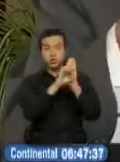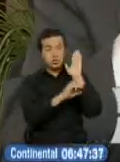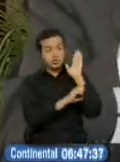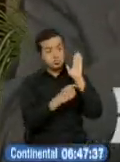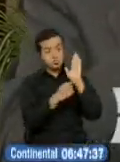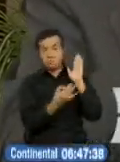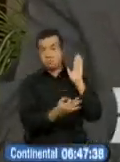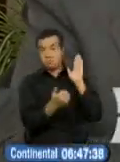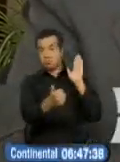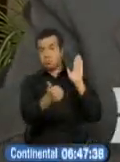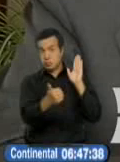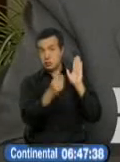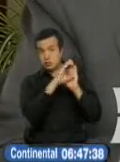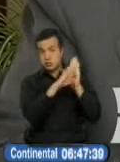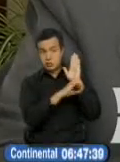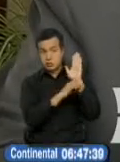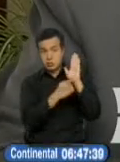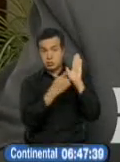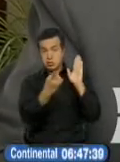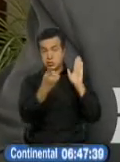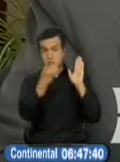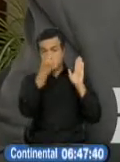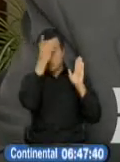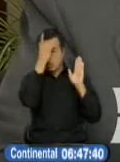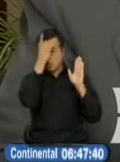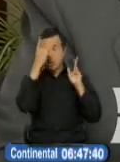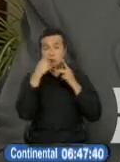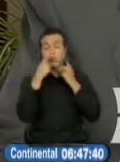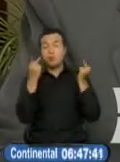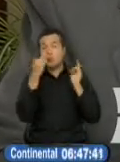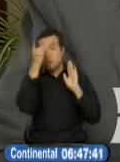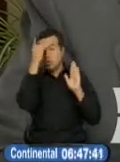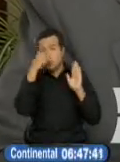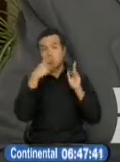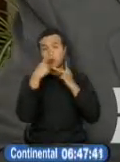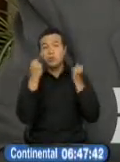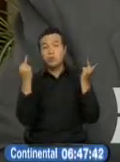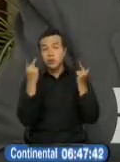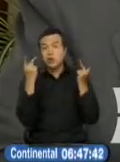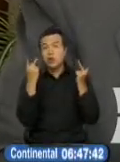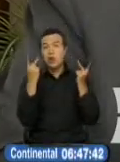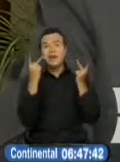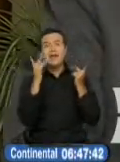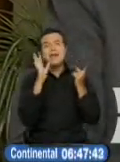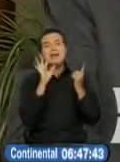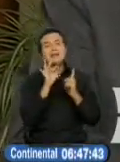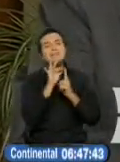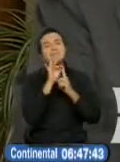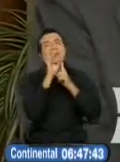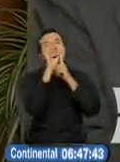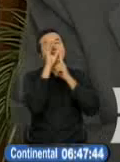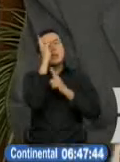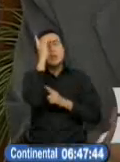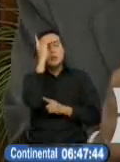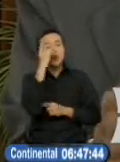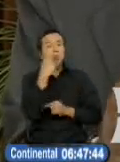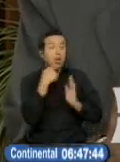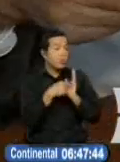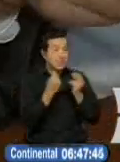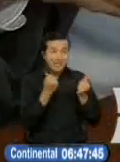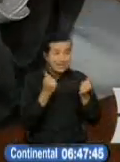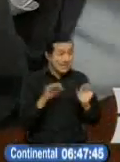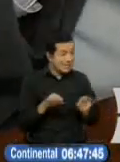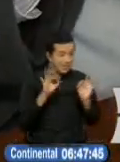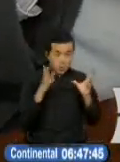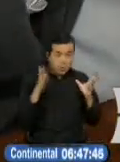bien, es que el endeudamiento público en general solo se lo contrate por excepción. Es decir, cuando no hay recursos.